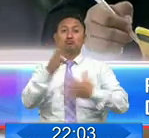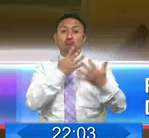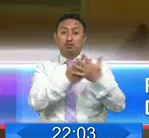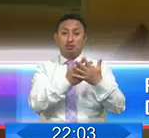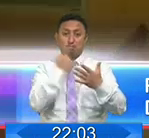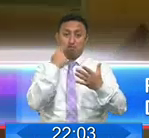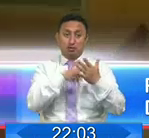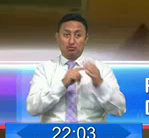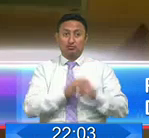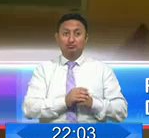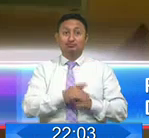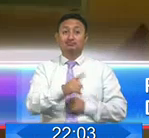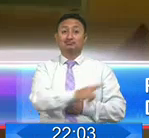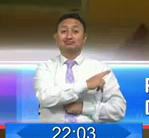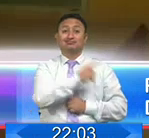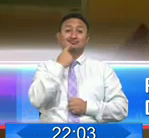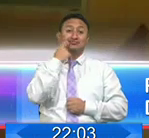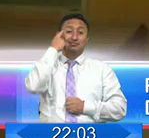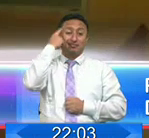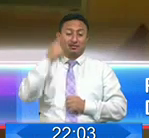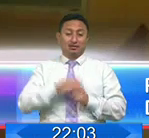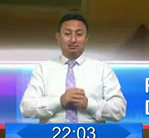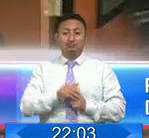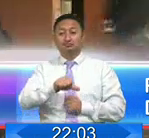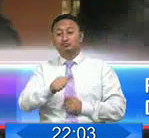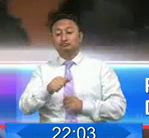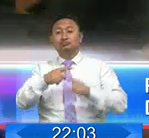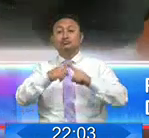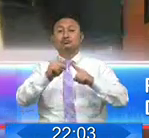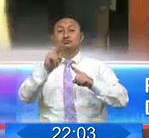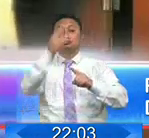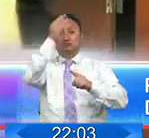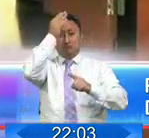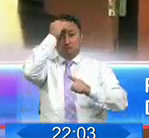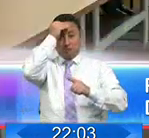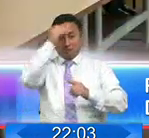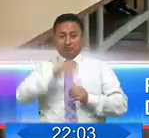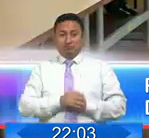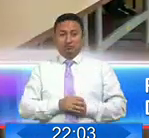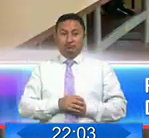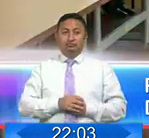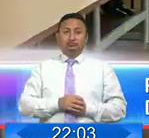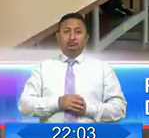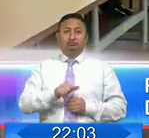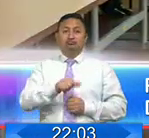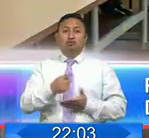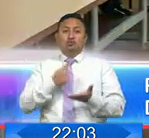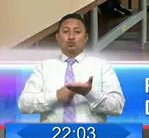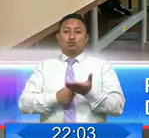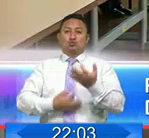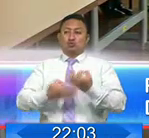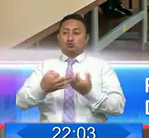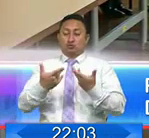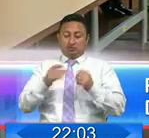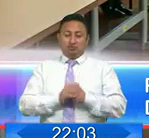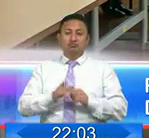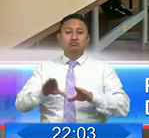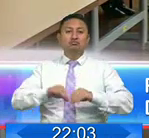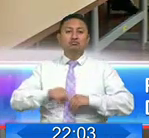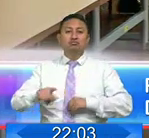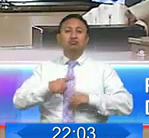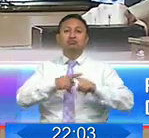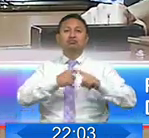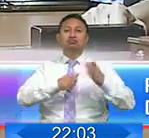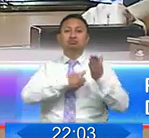el ex presidente rafael correa y el ex vicepresidente jorge glass además en la audiencia camacho dio paso al pedido de la ex